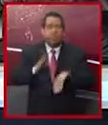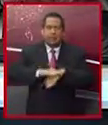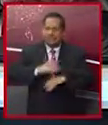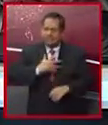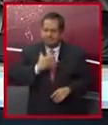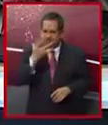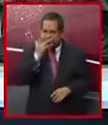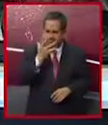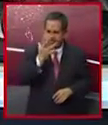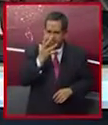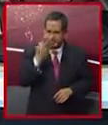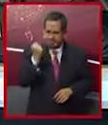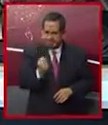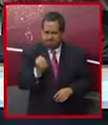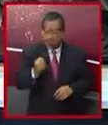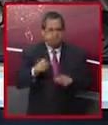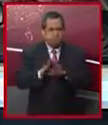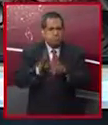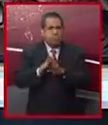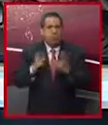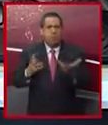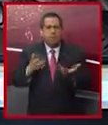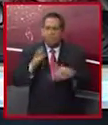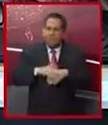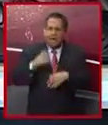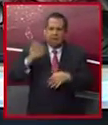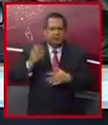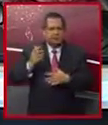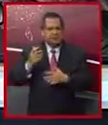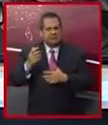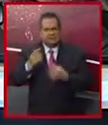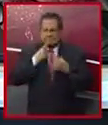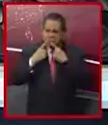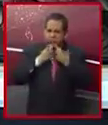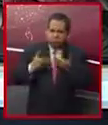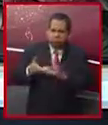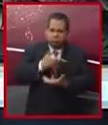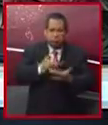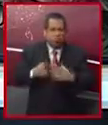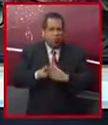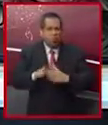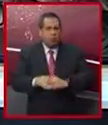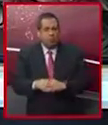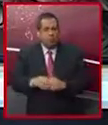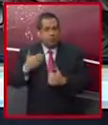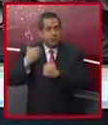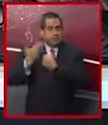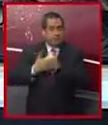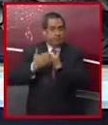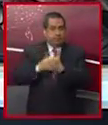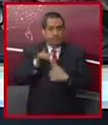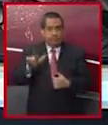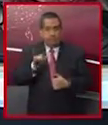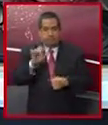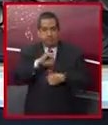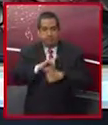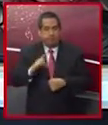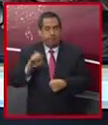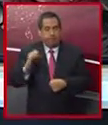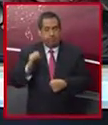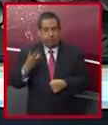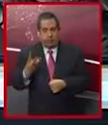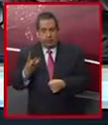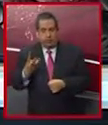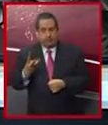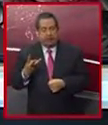firme en este tema, pero además hemos creado varios espacios de discusión para ello. El próximo lunes 3 de octubre